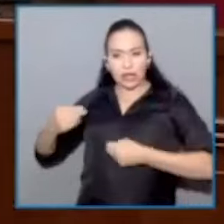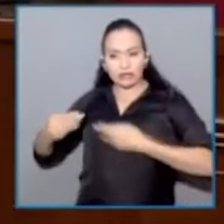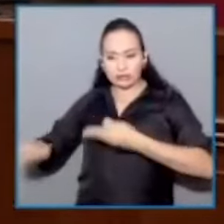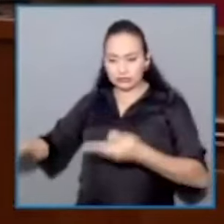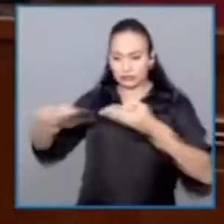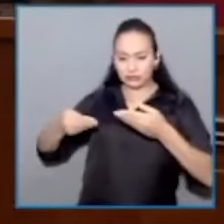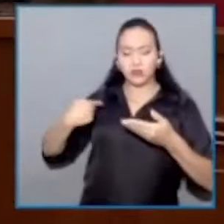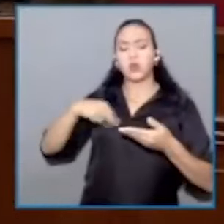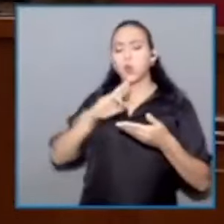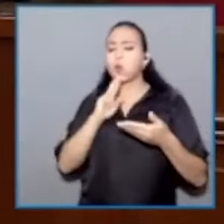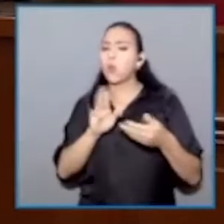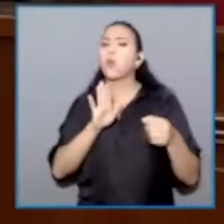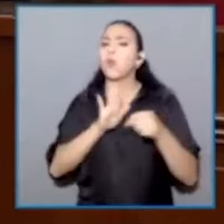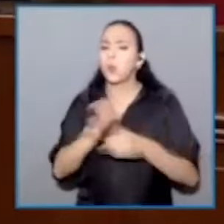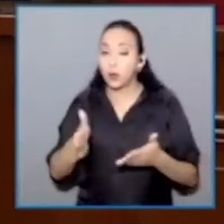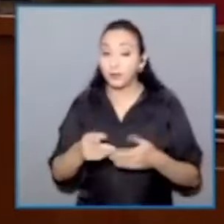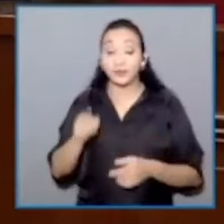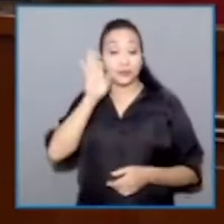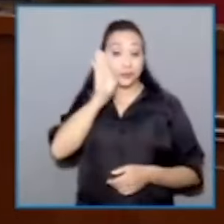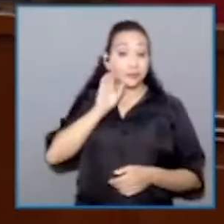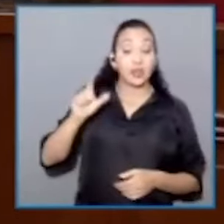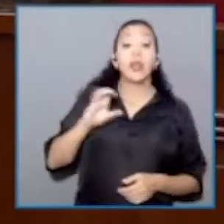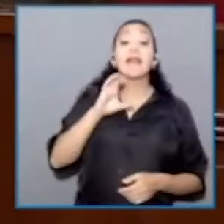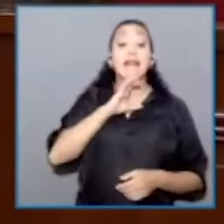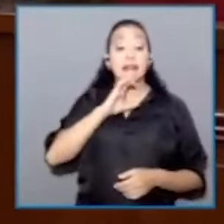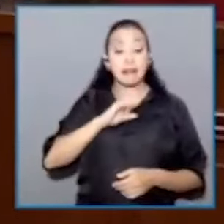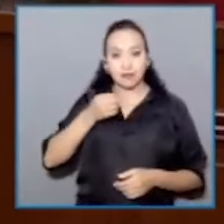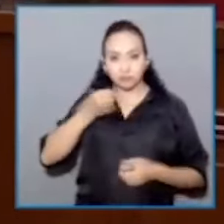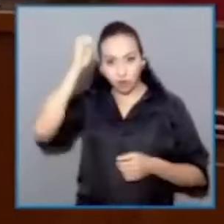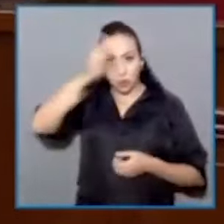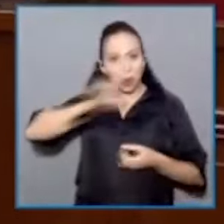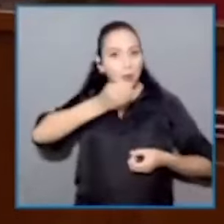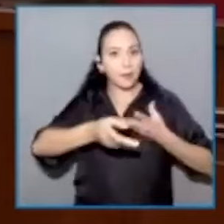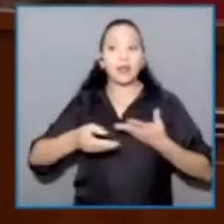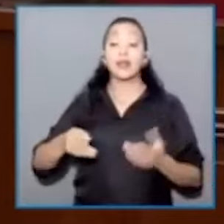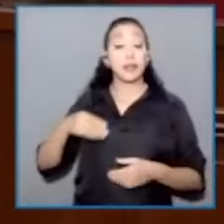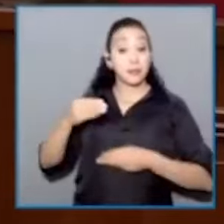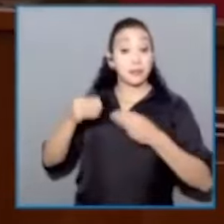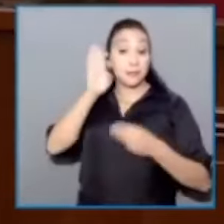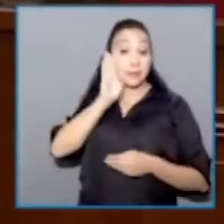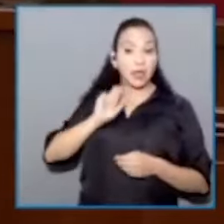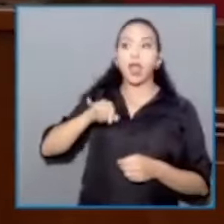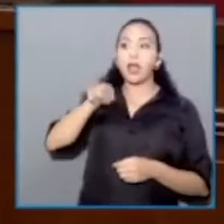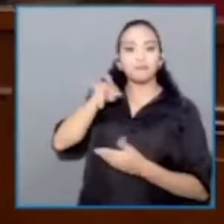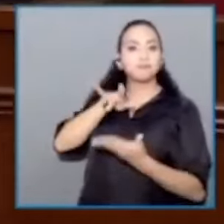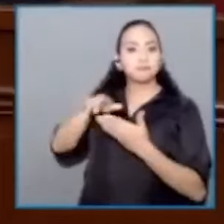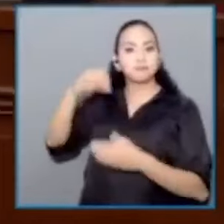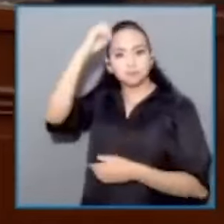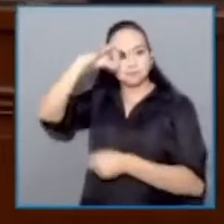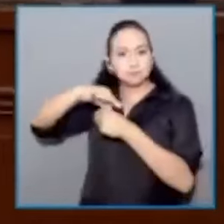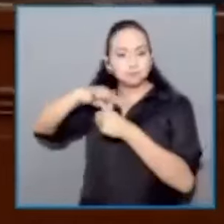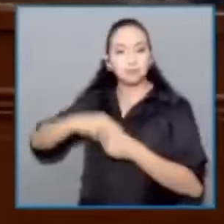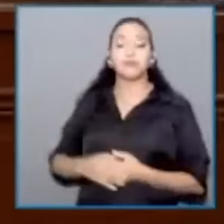el que obtuvo la aprobación de la mayoría de ministras y ministros. Con esta decisión, la presidencia de la Corte turnará el